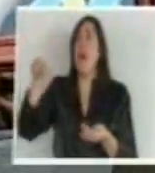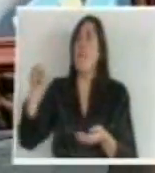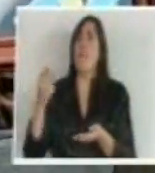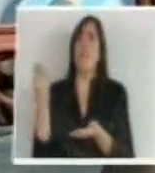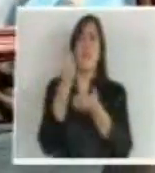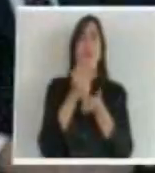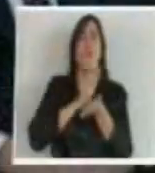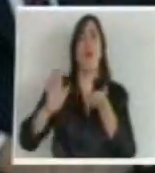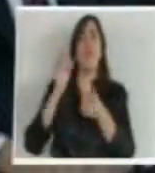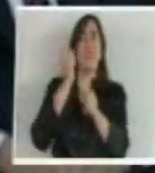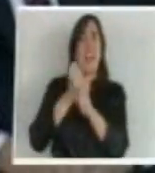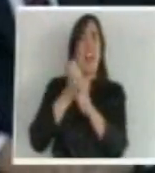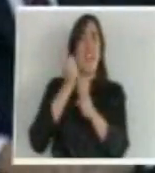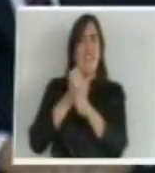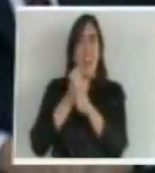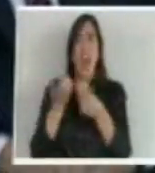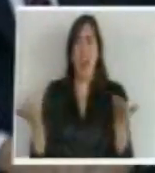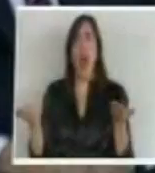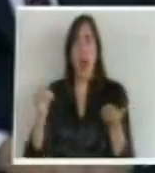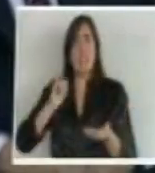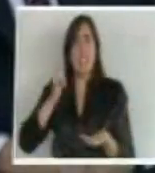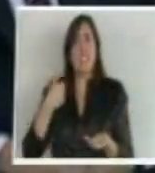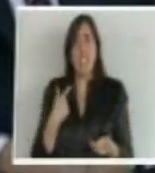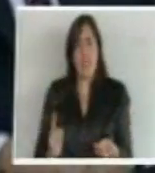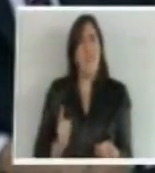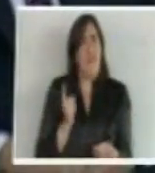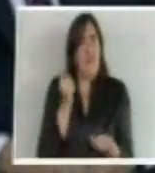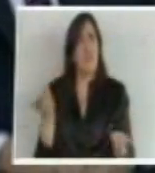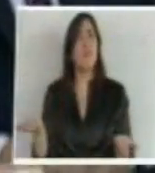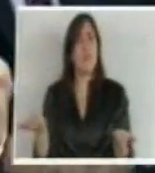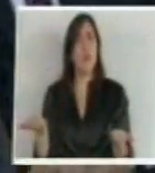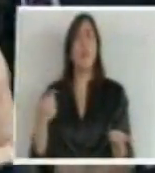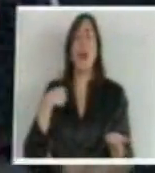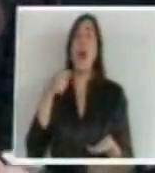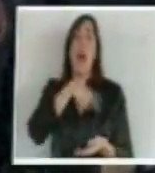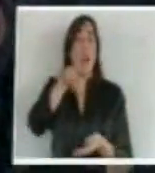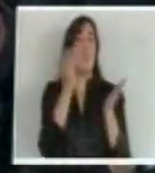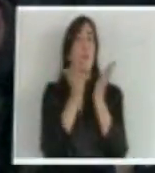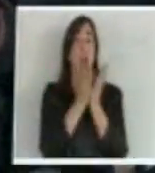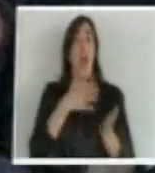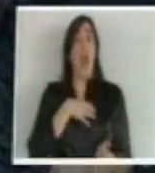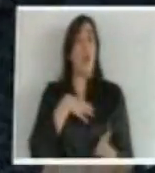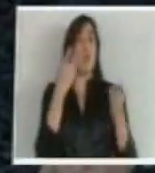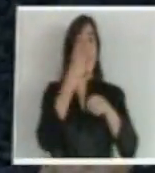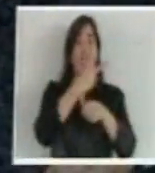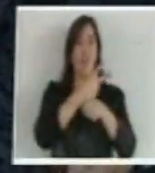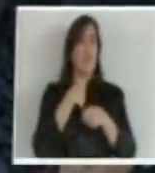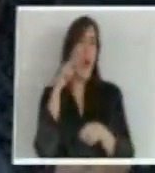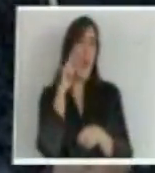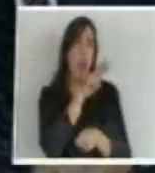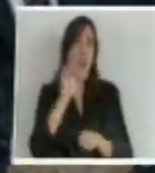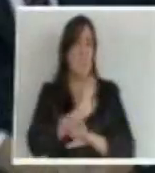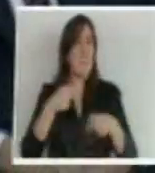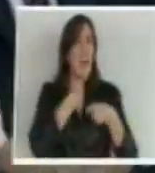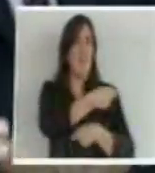trabajo? ¿Cómo no estar orgullosa de ver a nuestros alumnos secundarios con sus computadoras